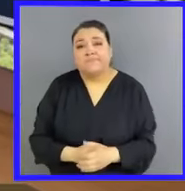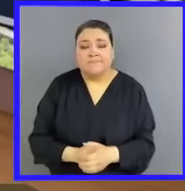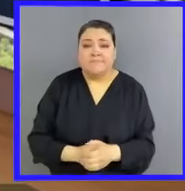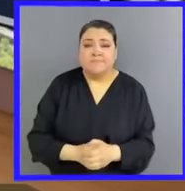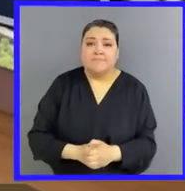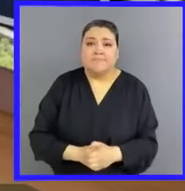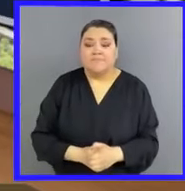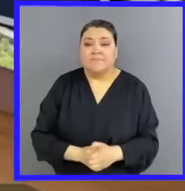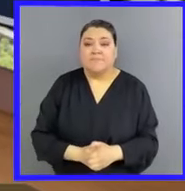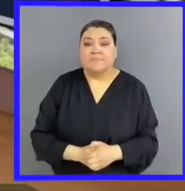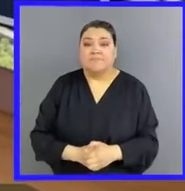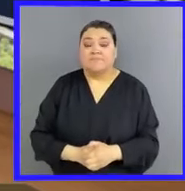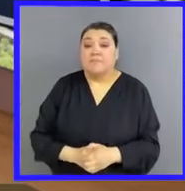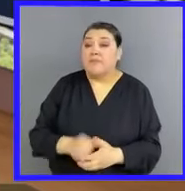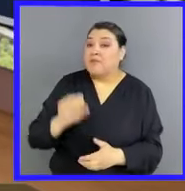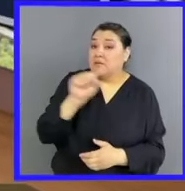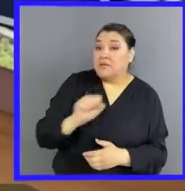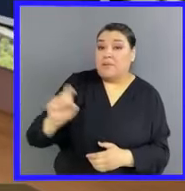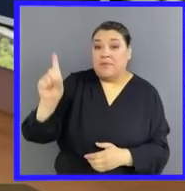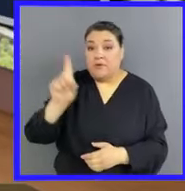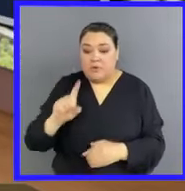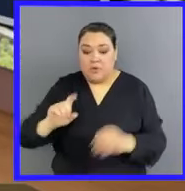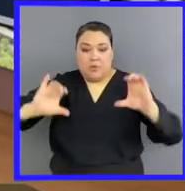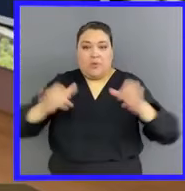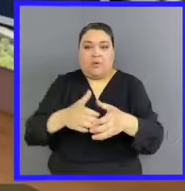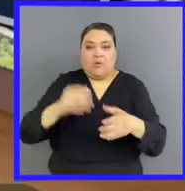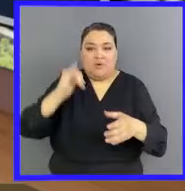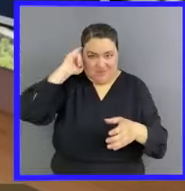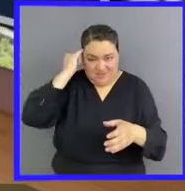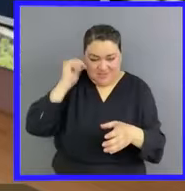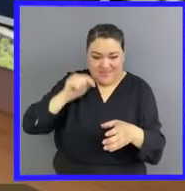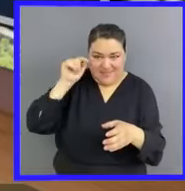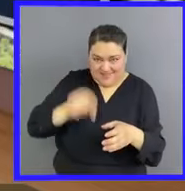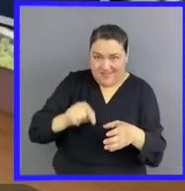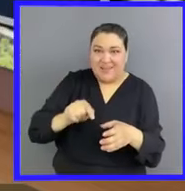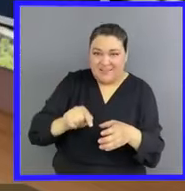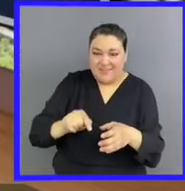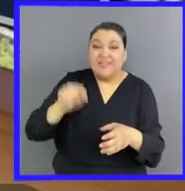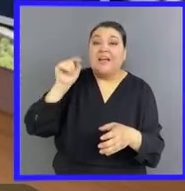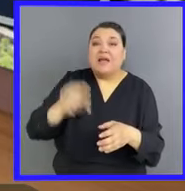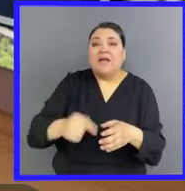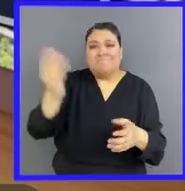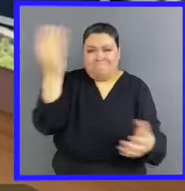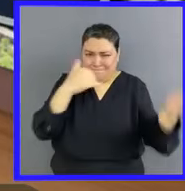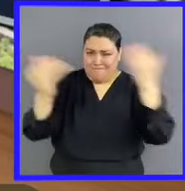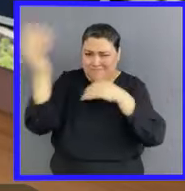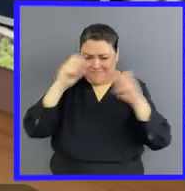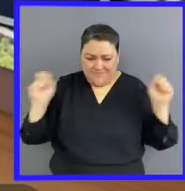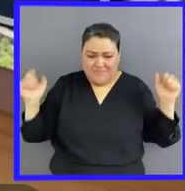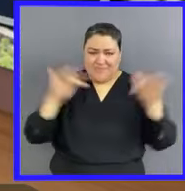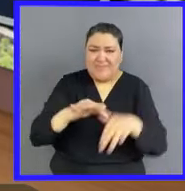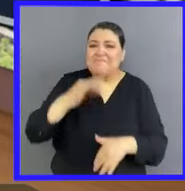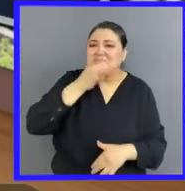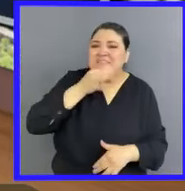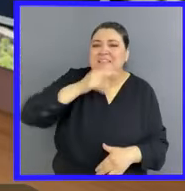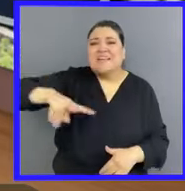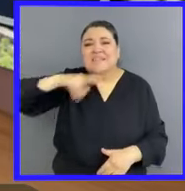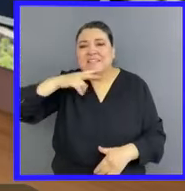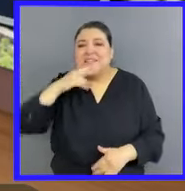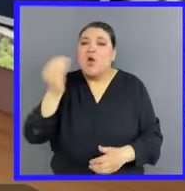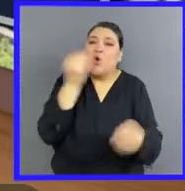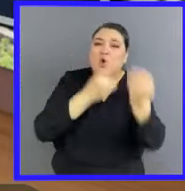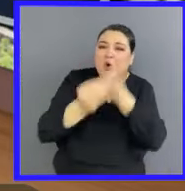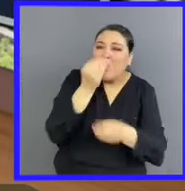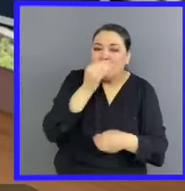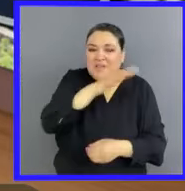Este fin de semana, colectivos de pueblos y comunidades indígenas convocan al guateque navideño con música, gastronomía regional y